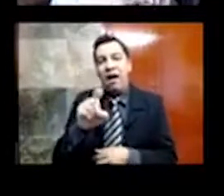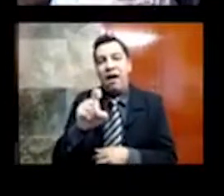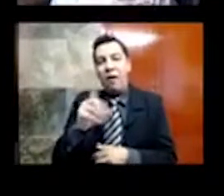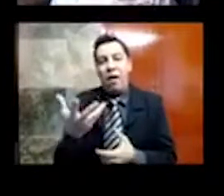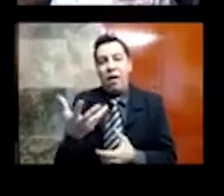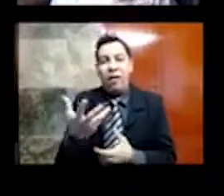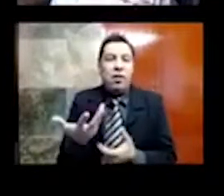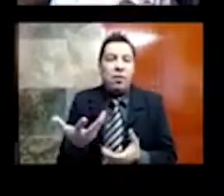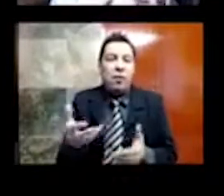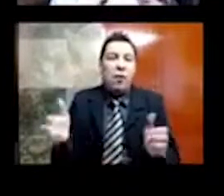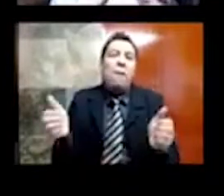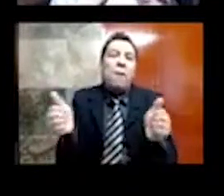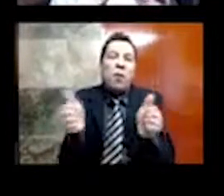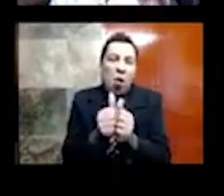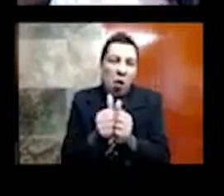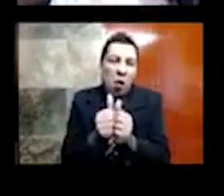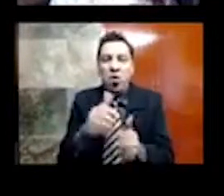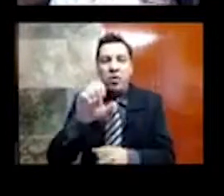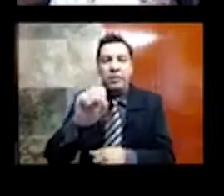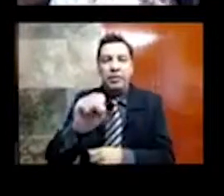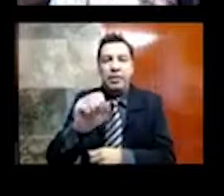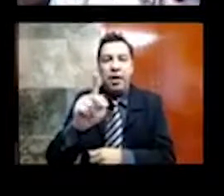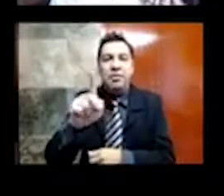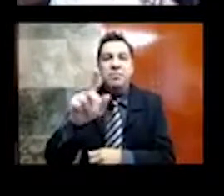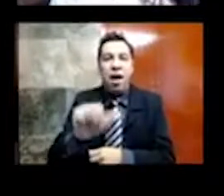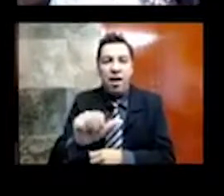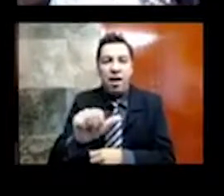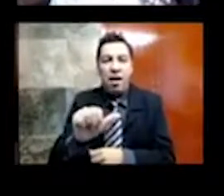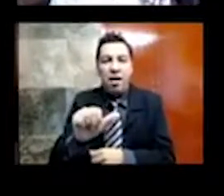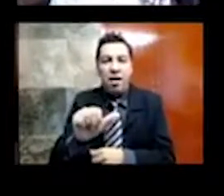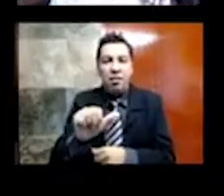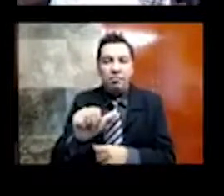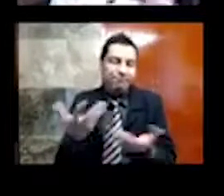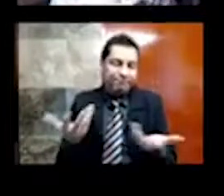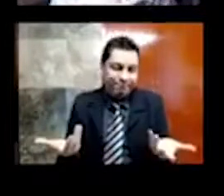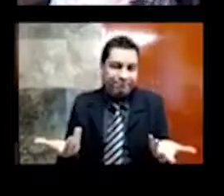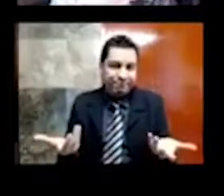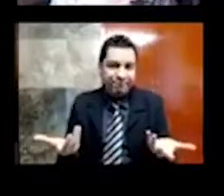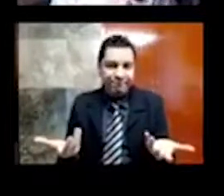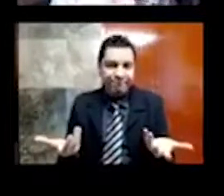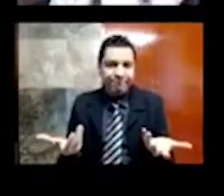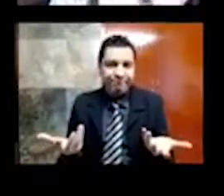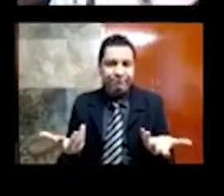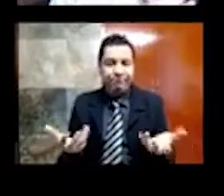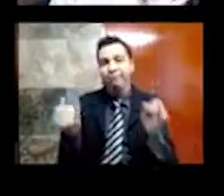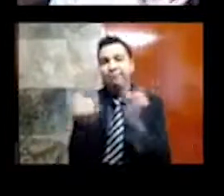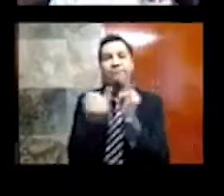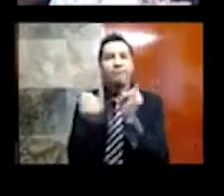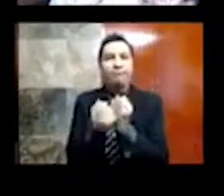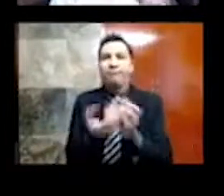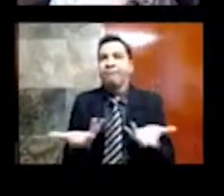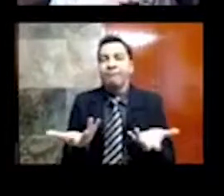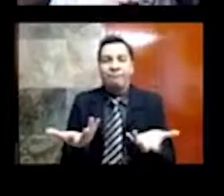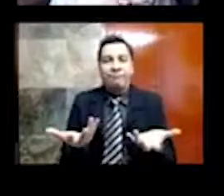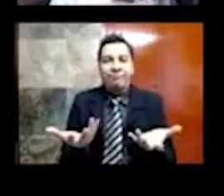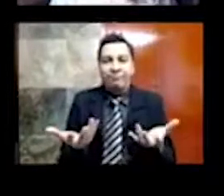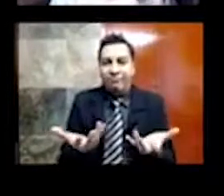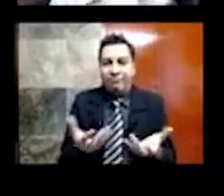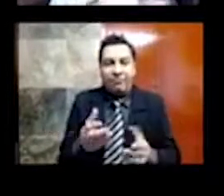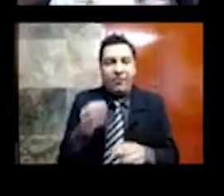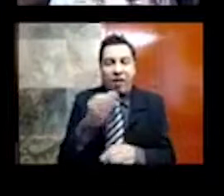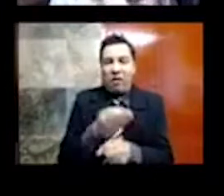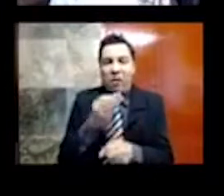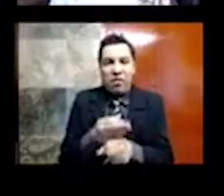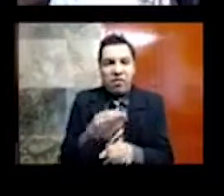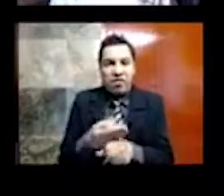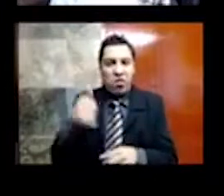de la gran ciudad. Por eso Chichén Itzá está debajo del gran cenote que acaban de descubrir. La gran pirámide del Sol en